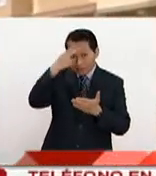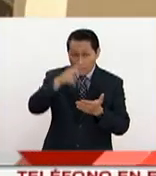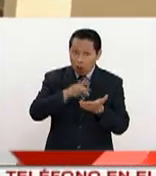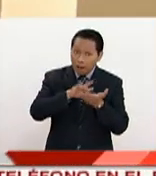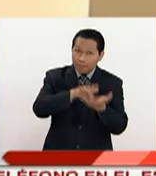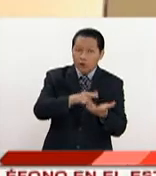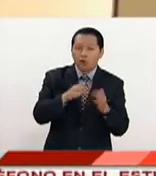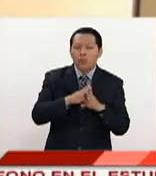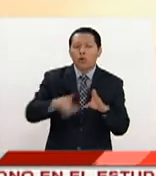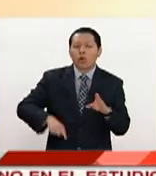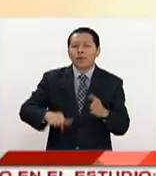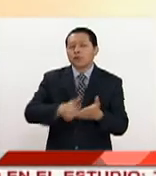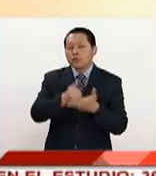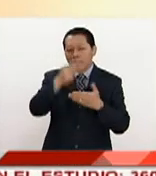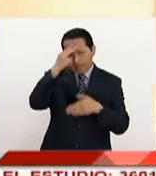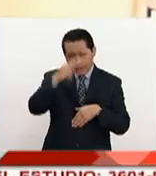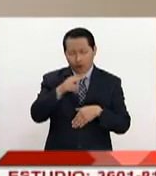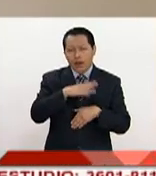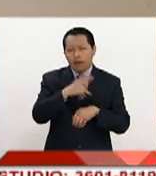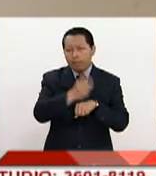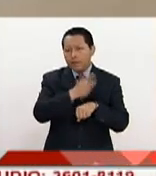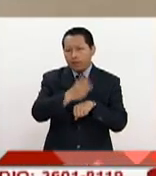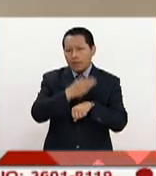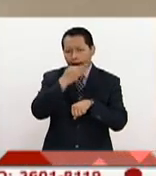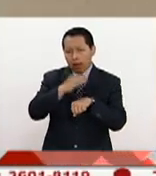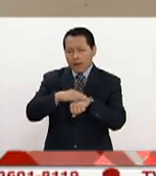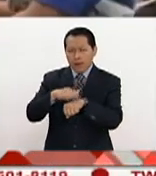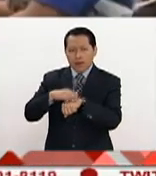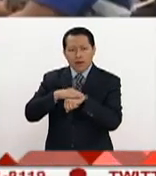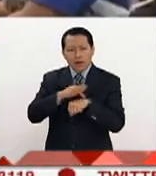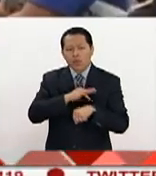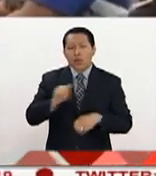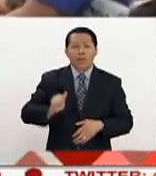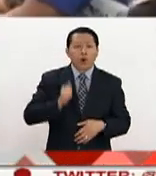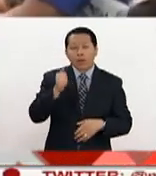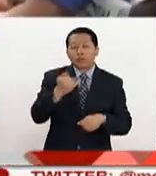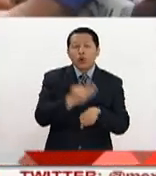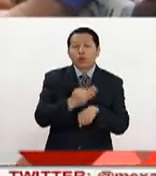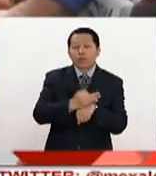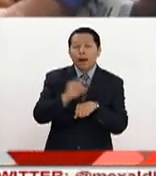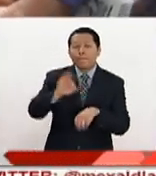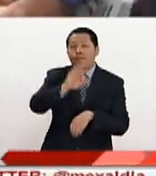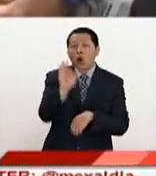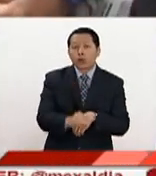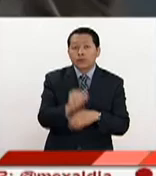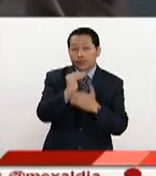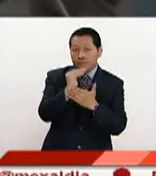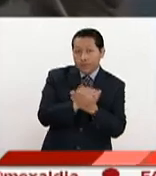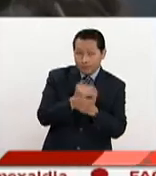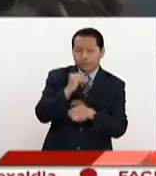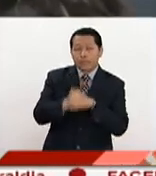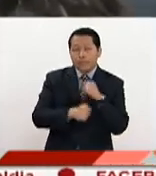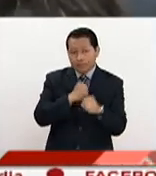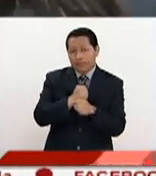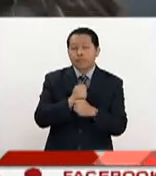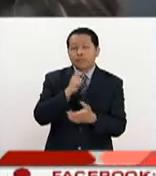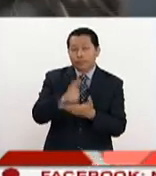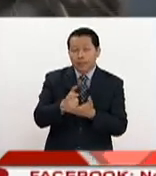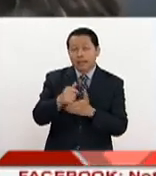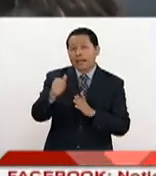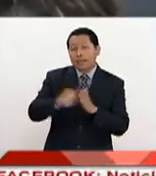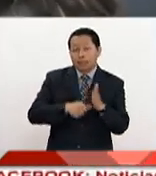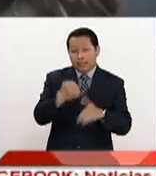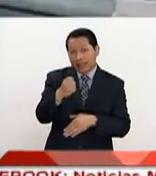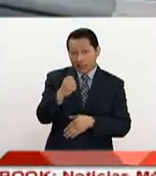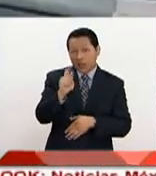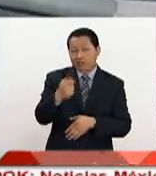el gobierno de la Ciudad de México invita a los contribuyentes a que aprovechen los descuentos por pago anual. Es en el mes de enero el descuento